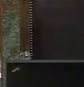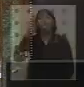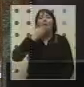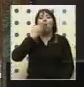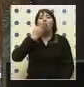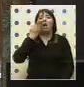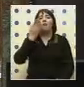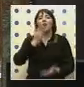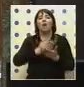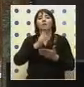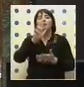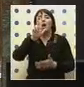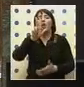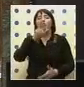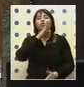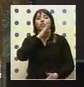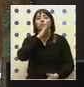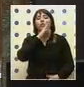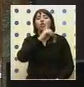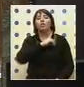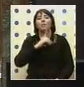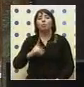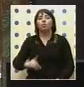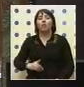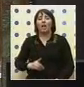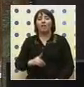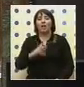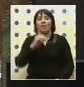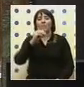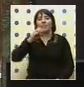Hasta por ocho minutos la diputada Daniela Cicardini.